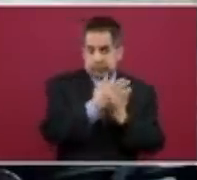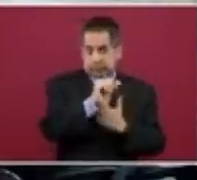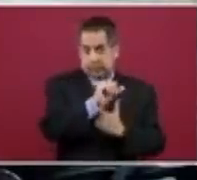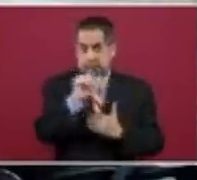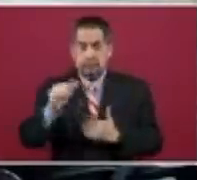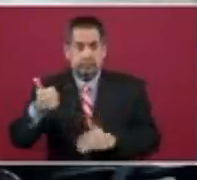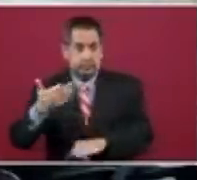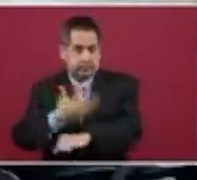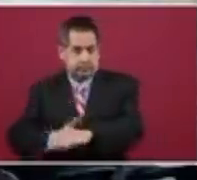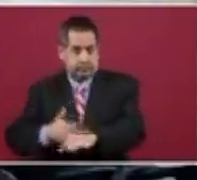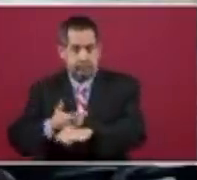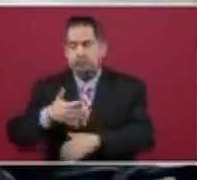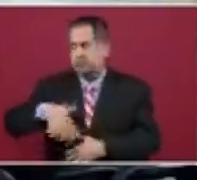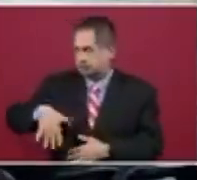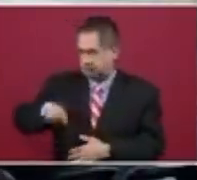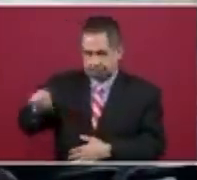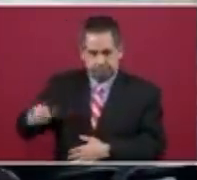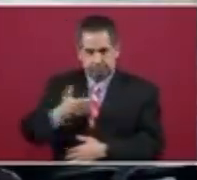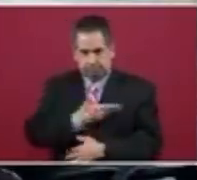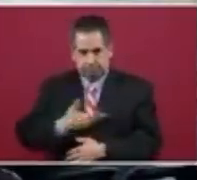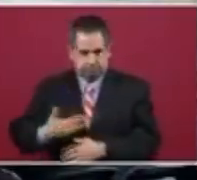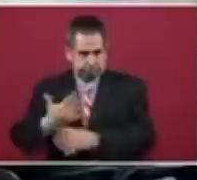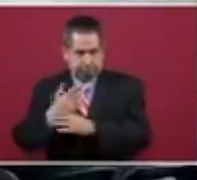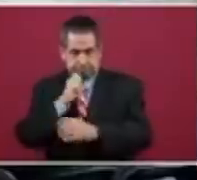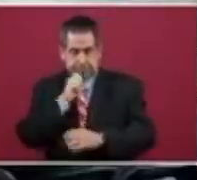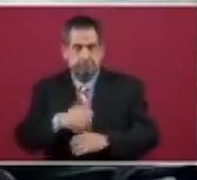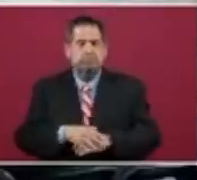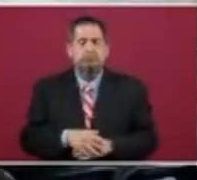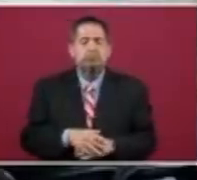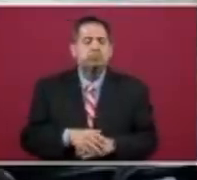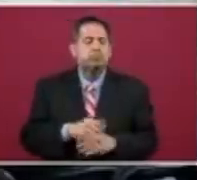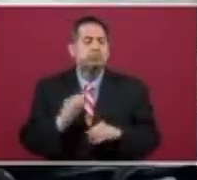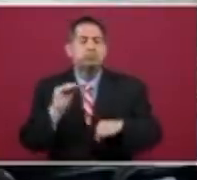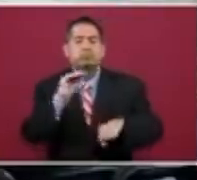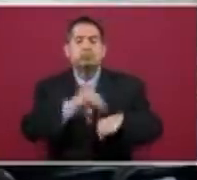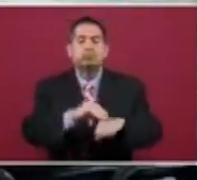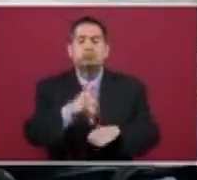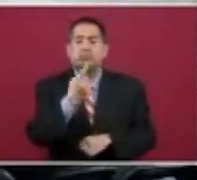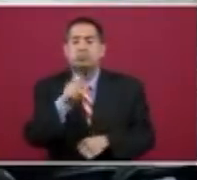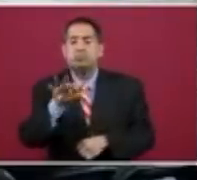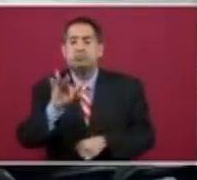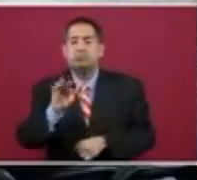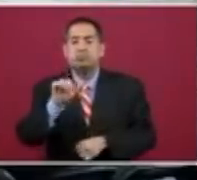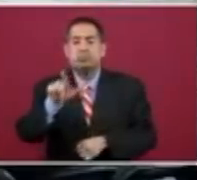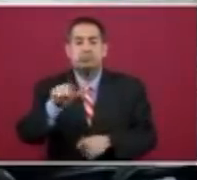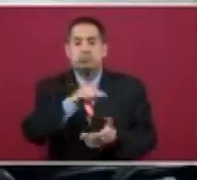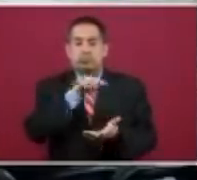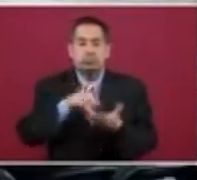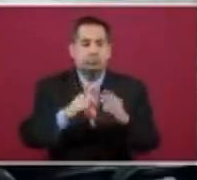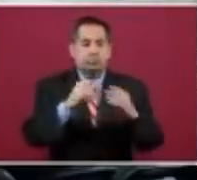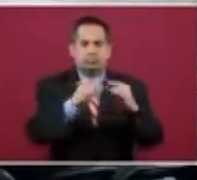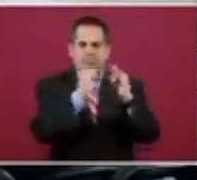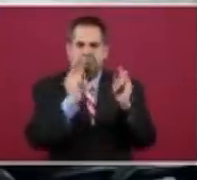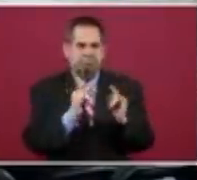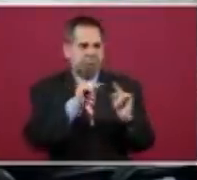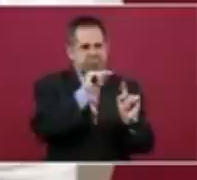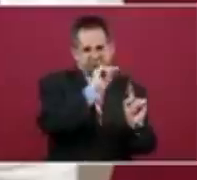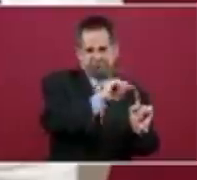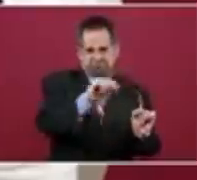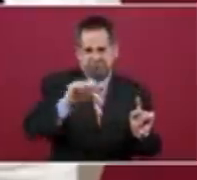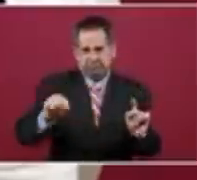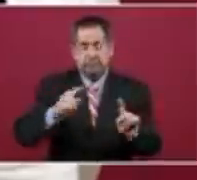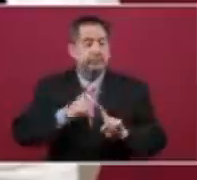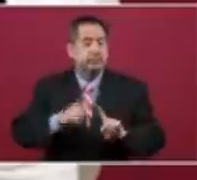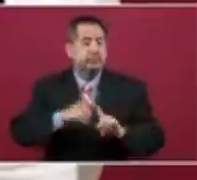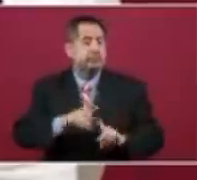18 horas, como lo comentó el señor presidente. Se van a instalar 147 módulos en todos los municipios